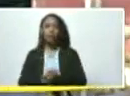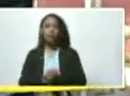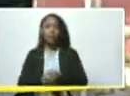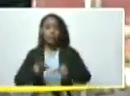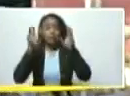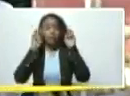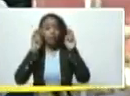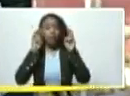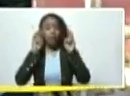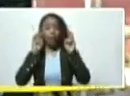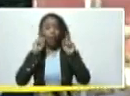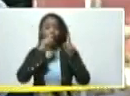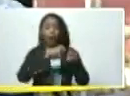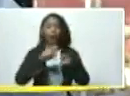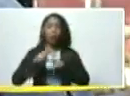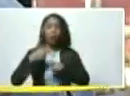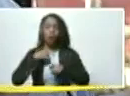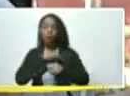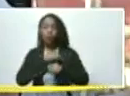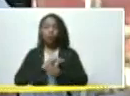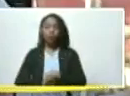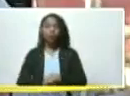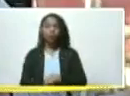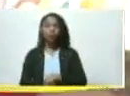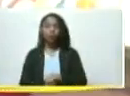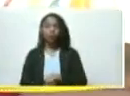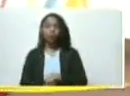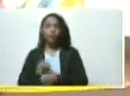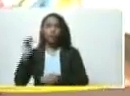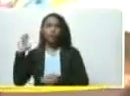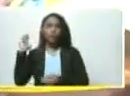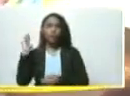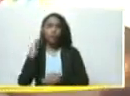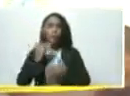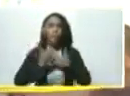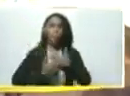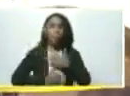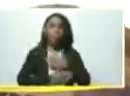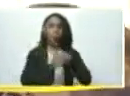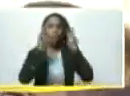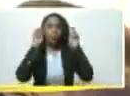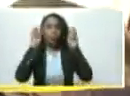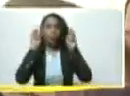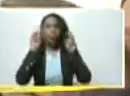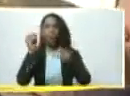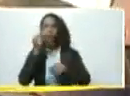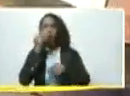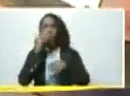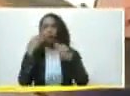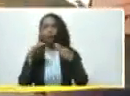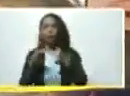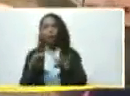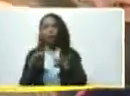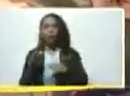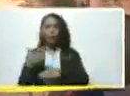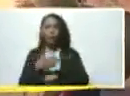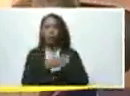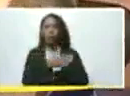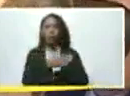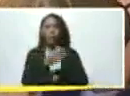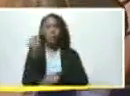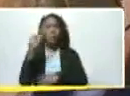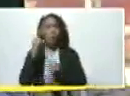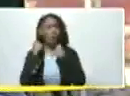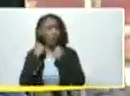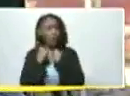tema agrícola, nosotros hemos venido avanzando en el tema vegetal y en el tema pecuario, que es el tema más